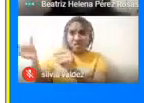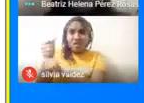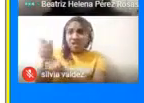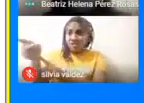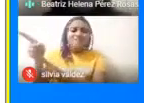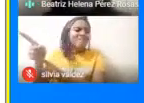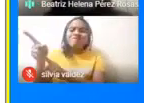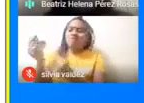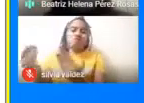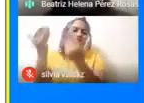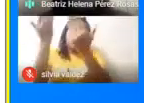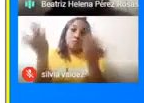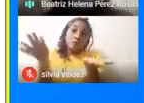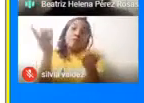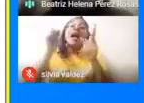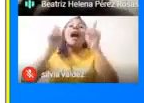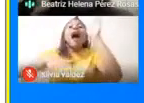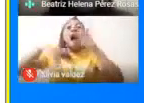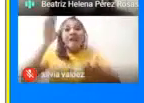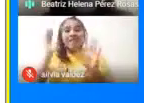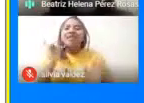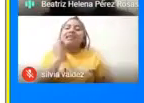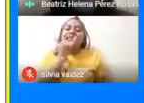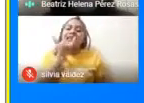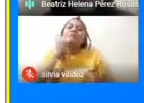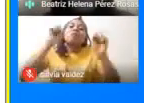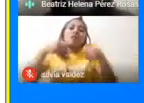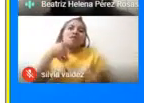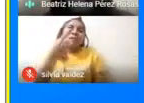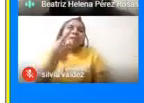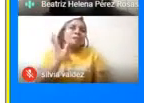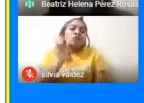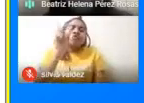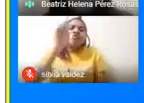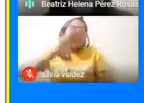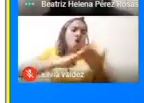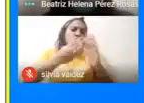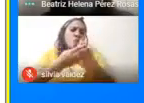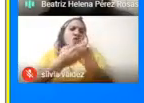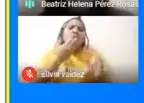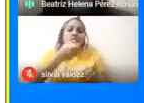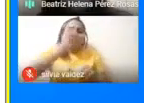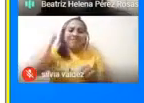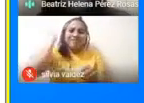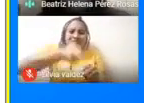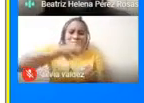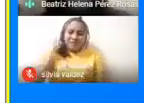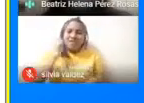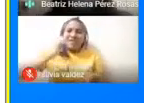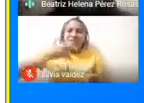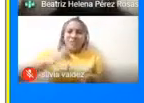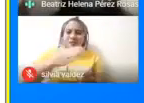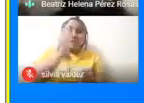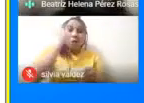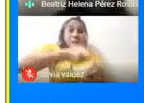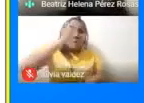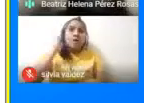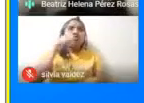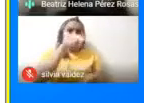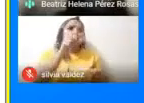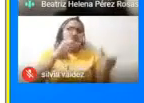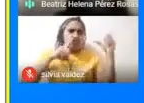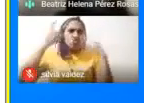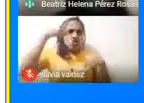conectivo. Entonces, a veces erróneamente podemos llegar a decirle a una comunidad de pesca, de ahora en adelante su potencial es el turismo,